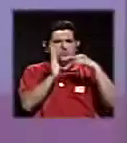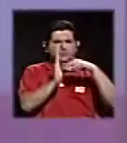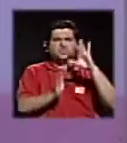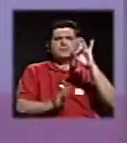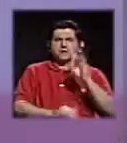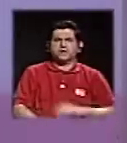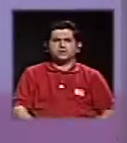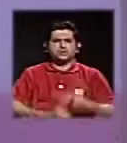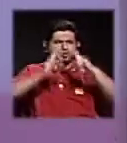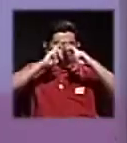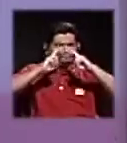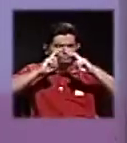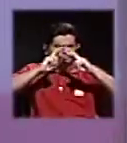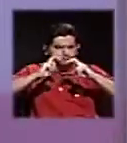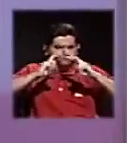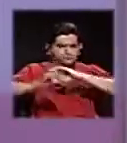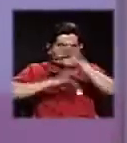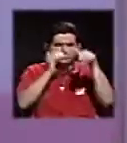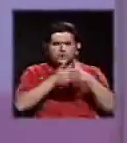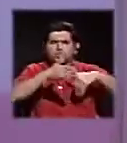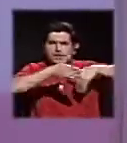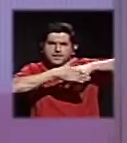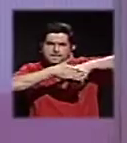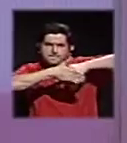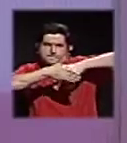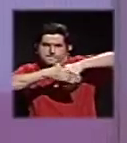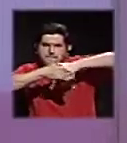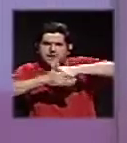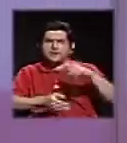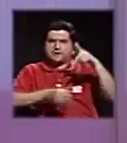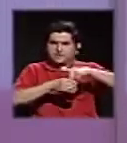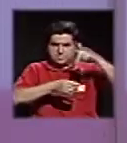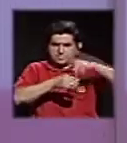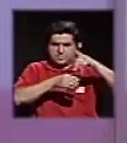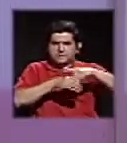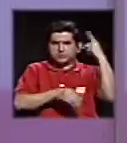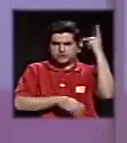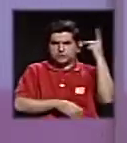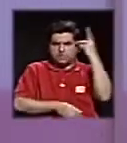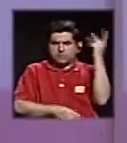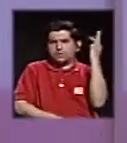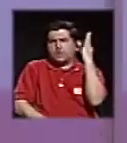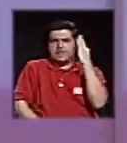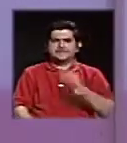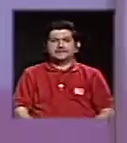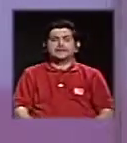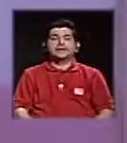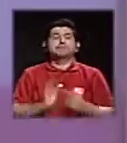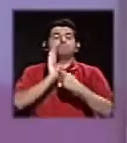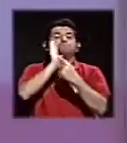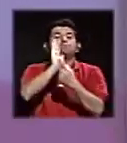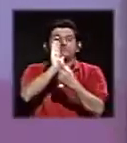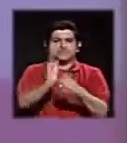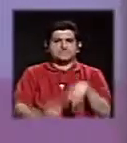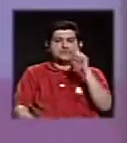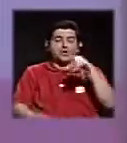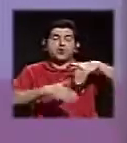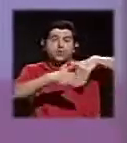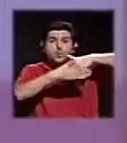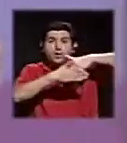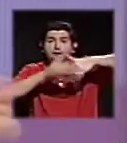cuando hace un análisis de todos los obstáculos verdad para la participación política femenina señala como uno de esos